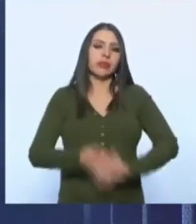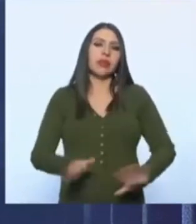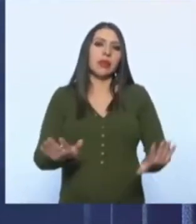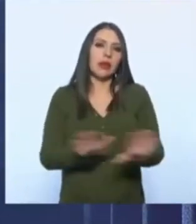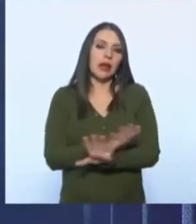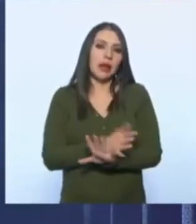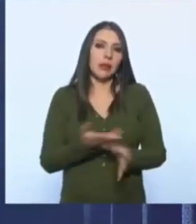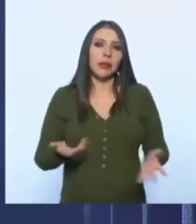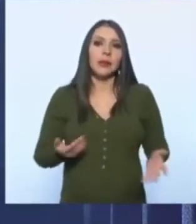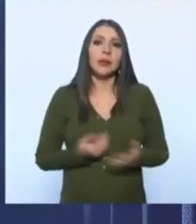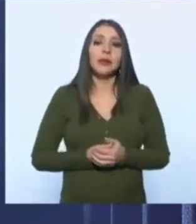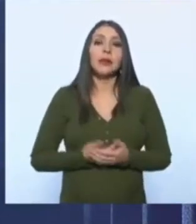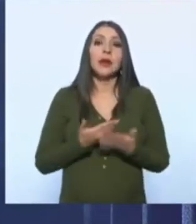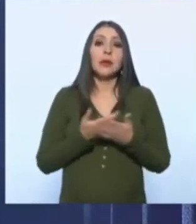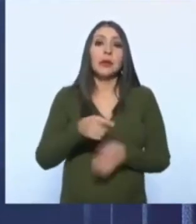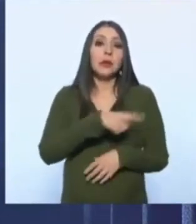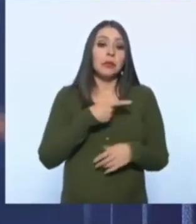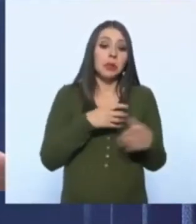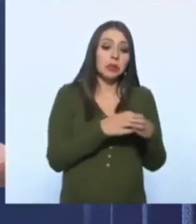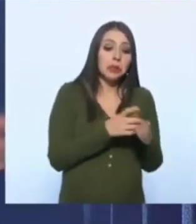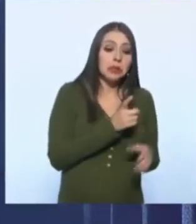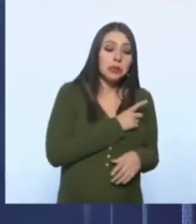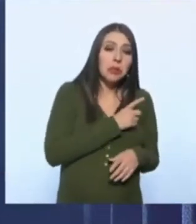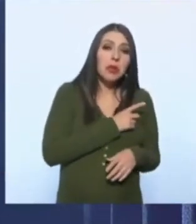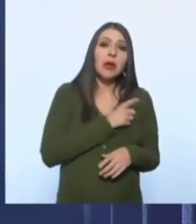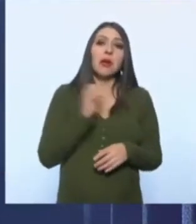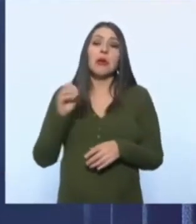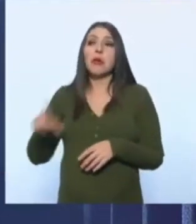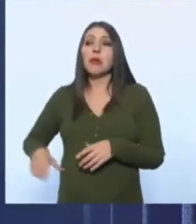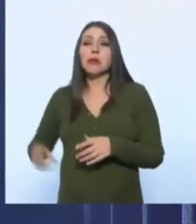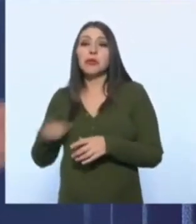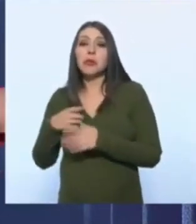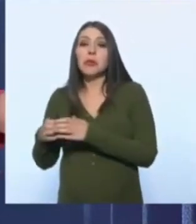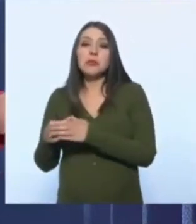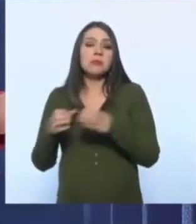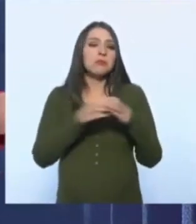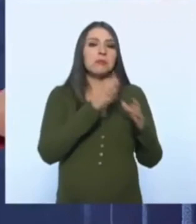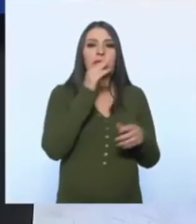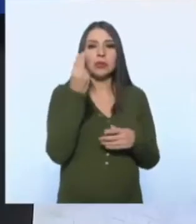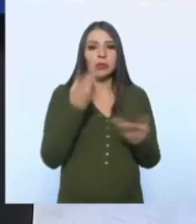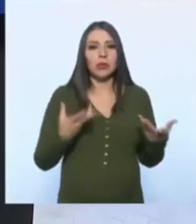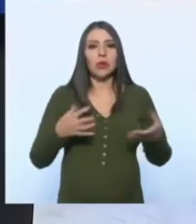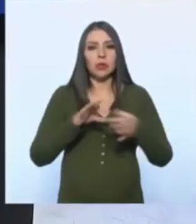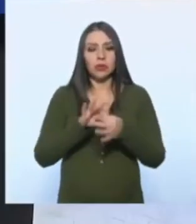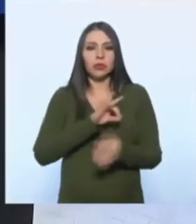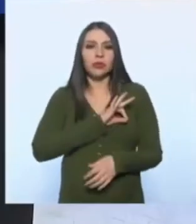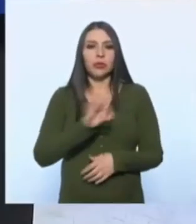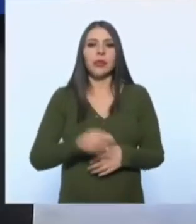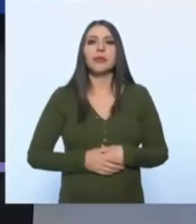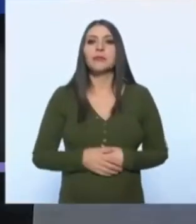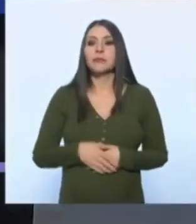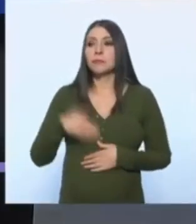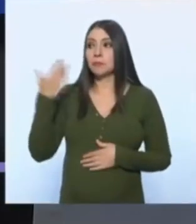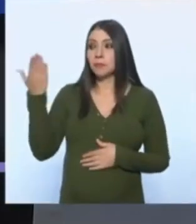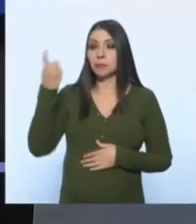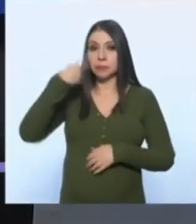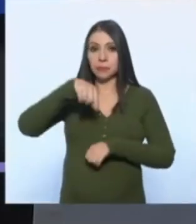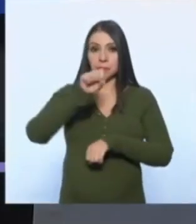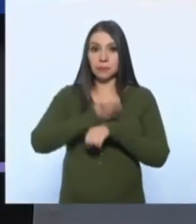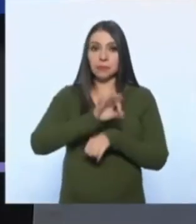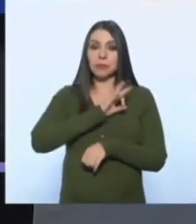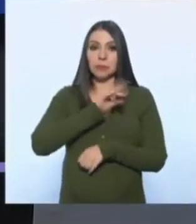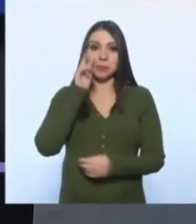y obviamente nosotros tampoco podemos solas y nosotras tampoco podemos solas. Sí. Pero te veo entonces la próxima semana, sí, claro, ¿puede ser? Sí, mínimo sí. Una